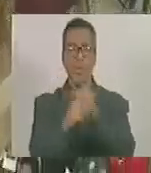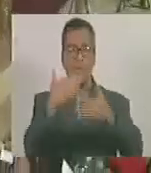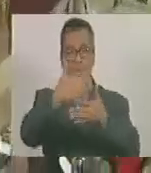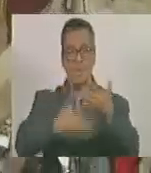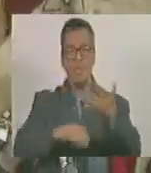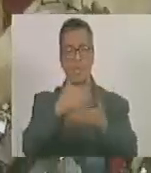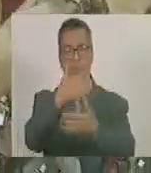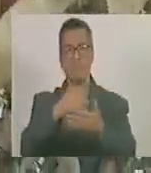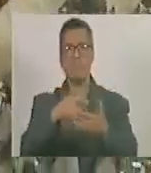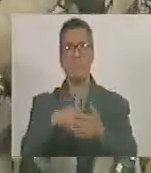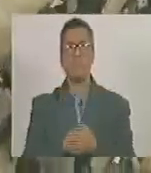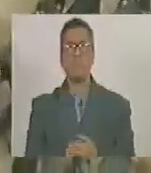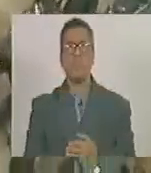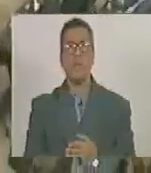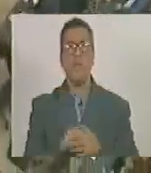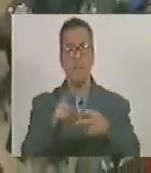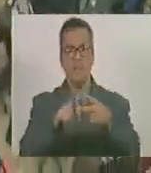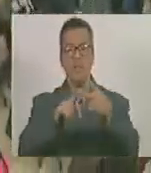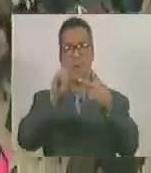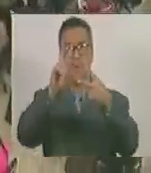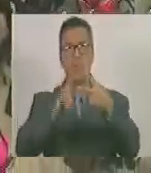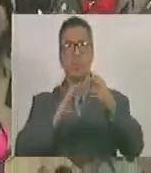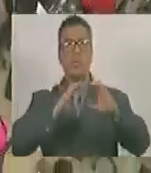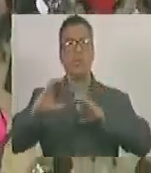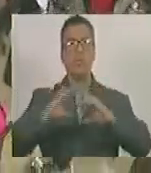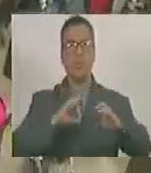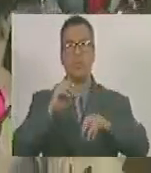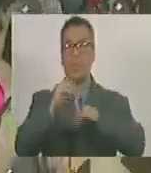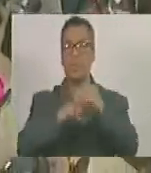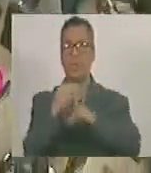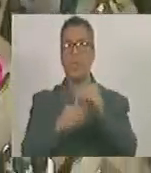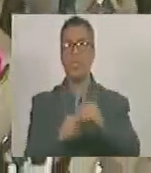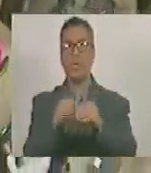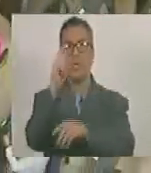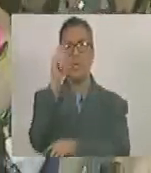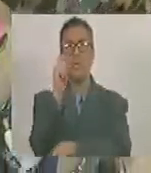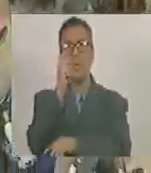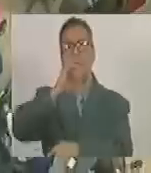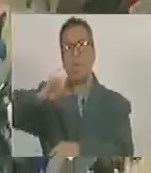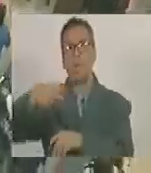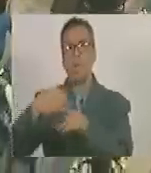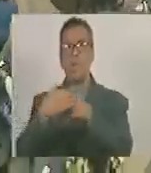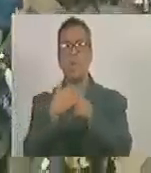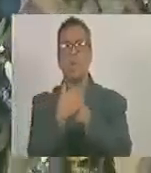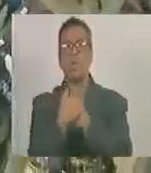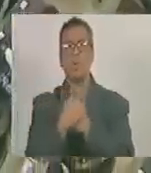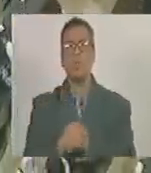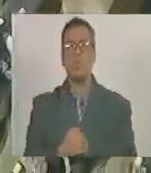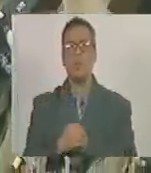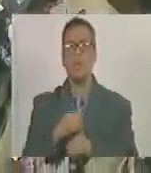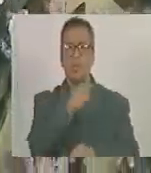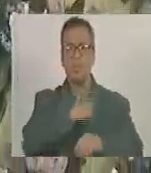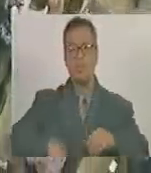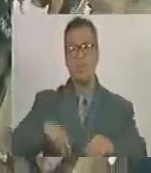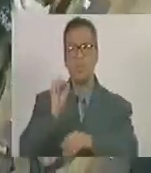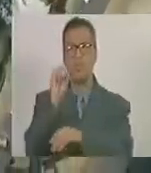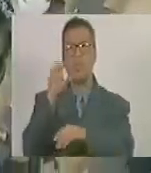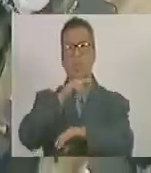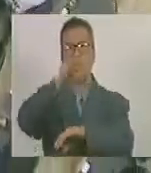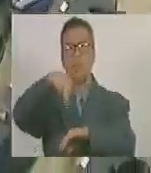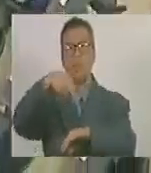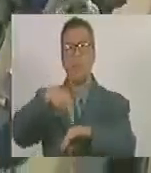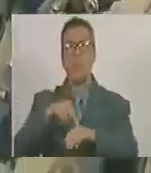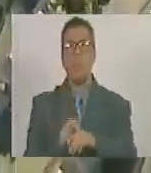lista anexa. Segundo, comunicaciones dirigidas al diputado Jorge Rodríguez Gómez, presidente de la Asamblea